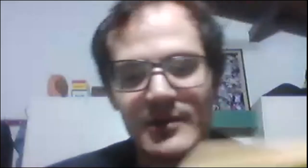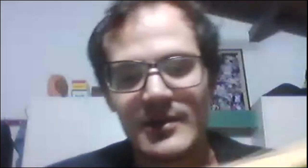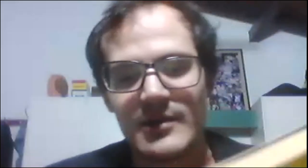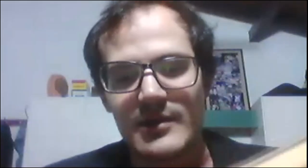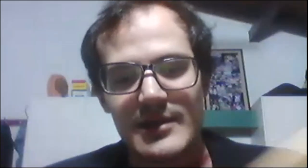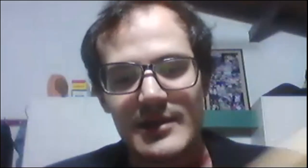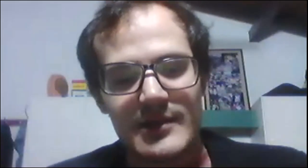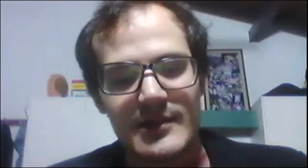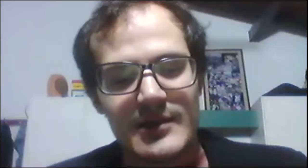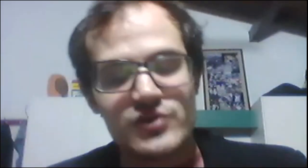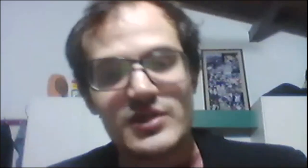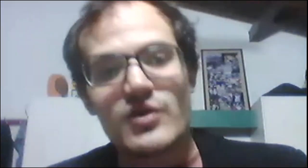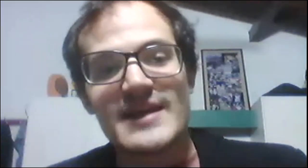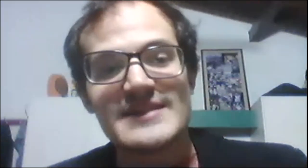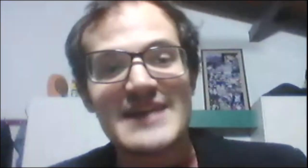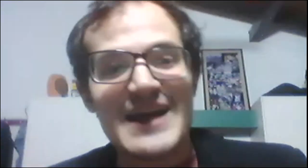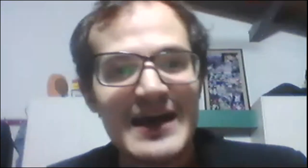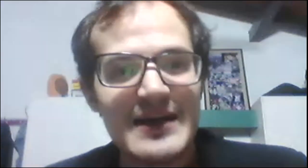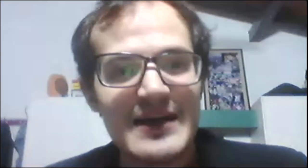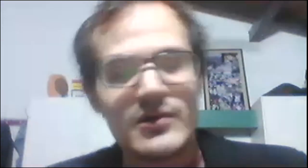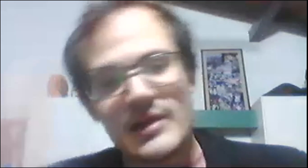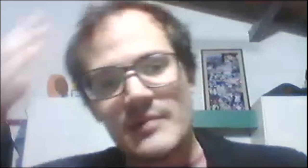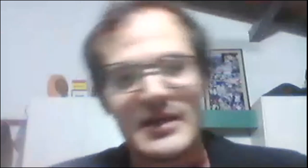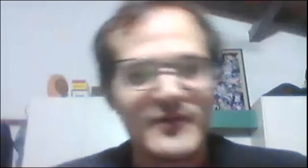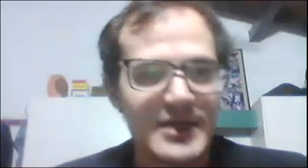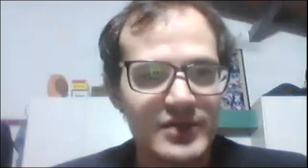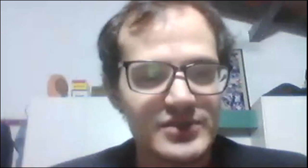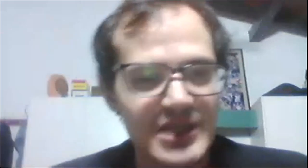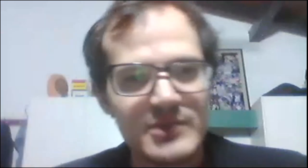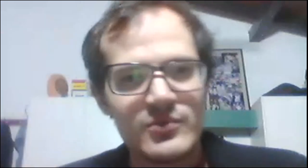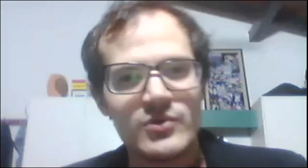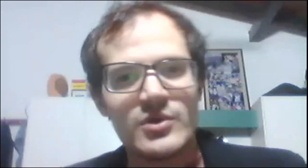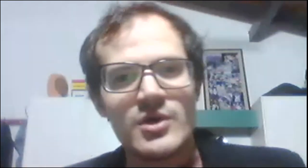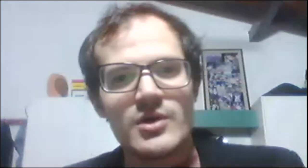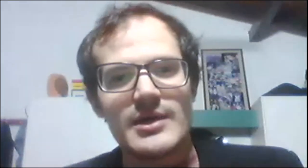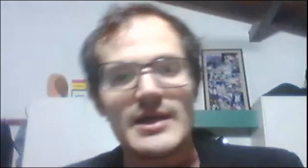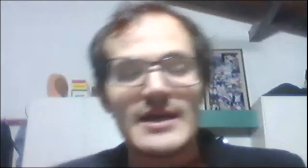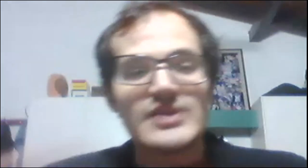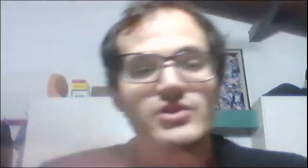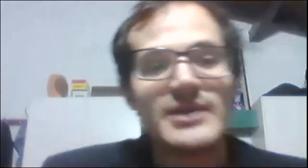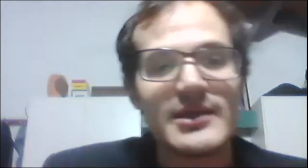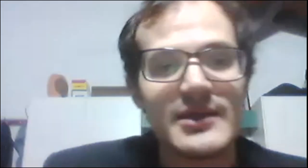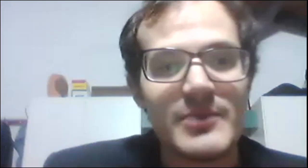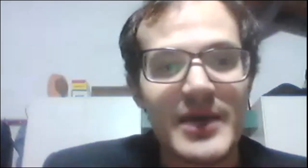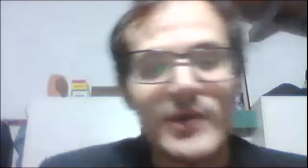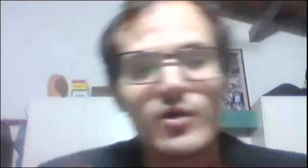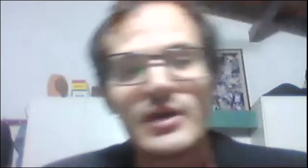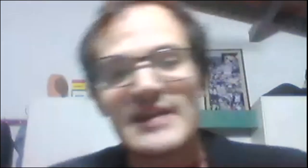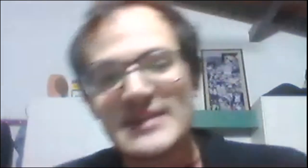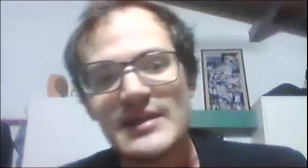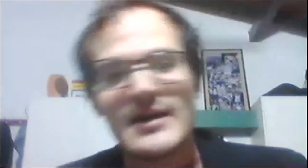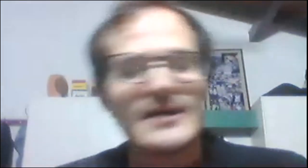del el Consejo de Regencia en Cádiz, lo de la máscara de Fernando VII, la relación del Paraguay